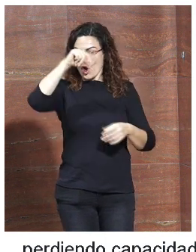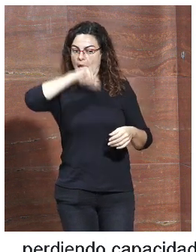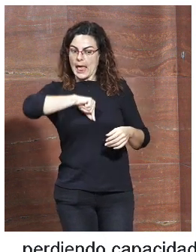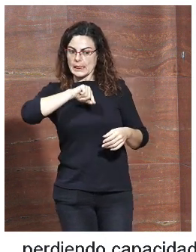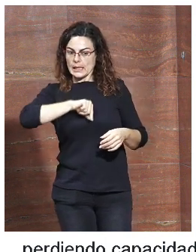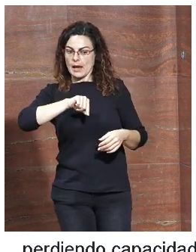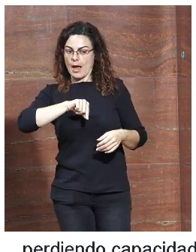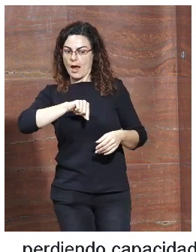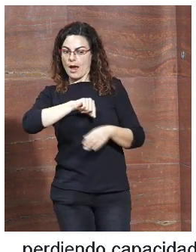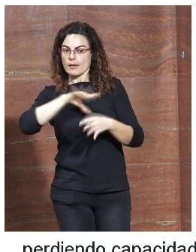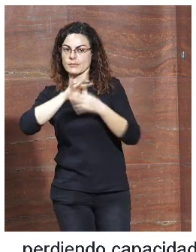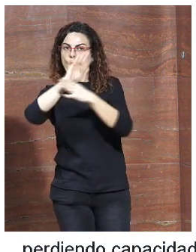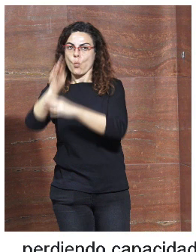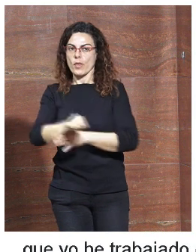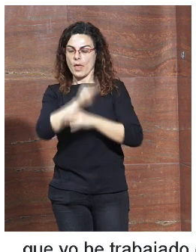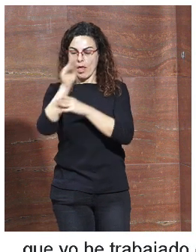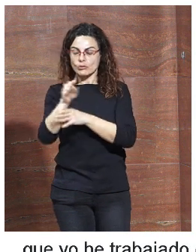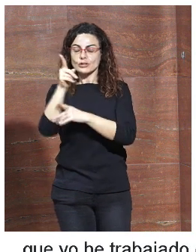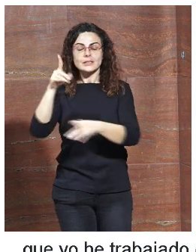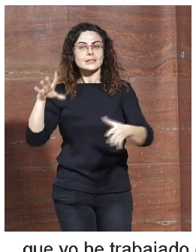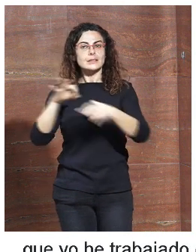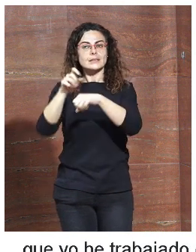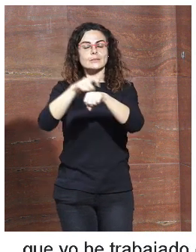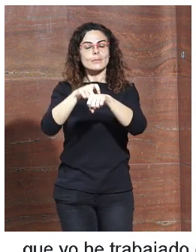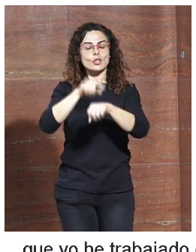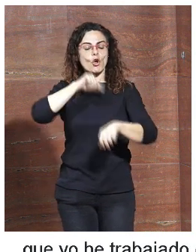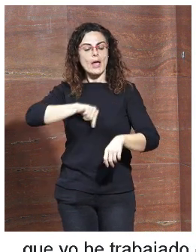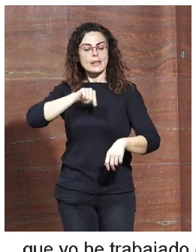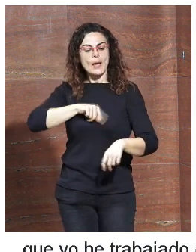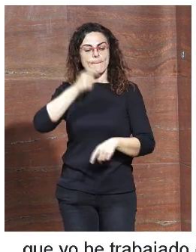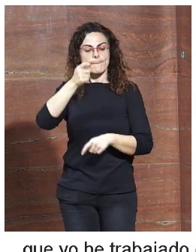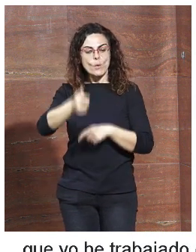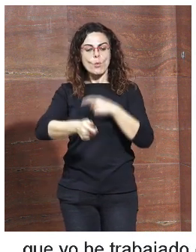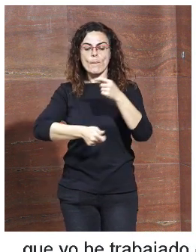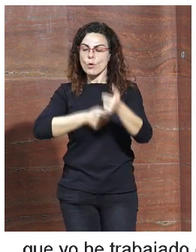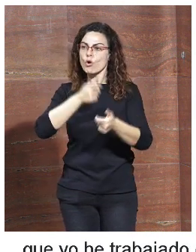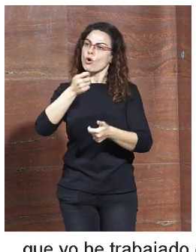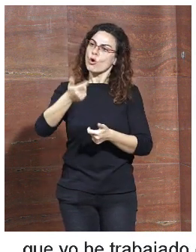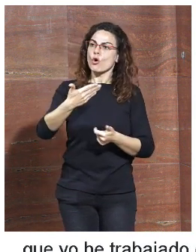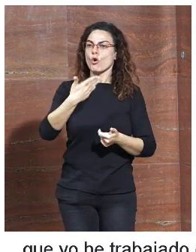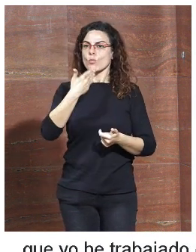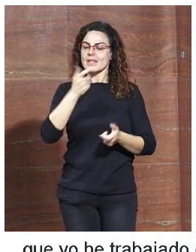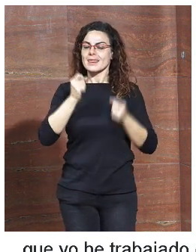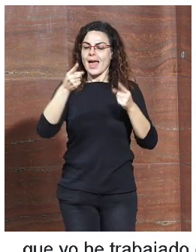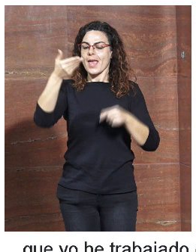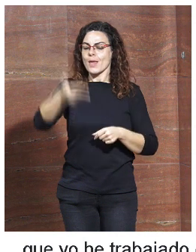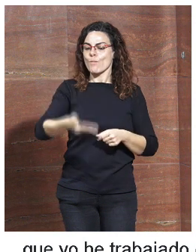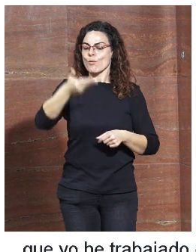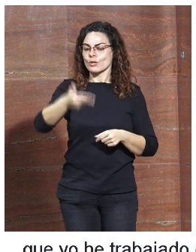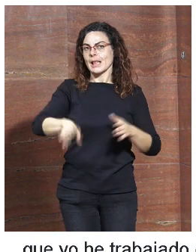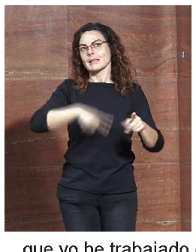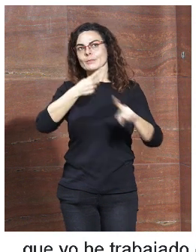los cuidados, que es un aspecto de la ética que cada vez está siendo como más importante, más